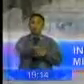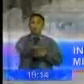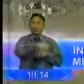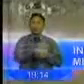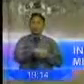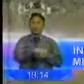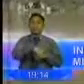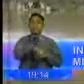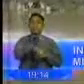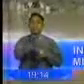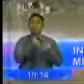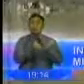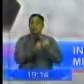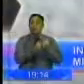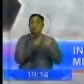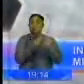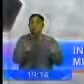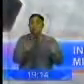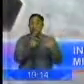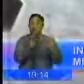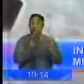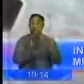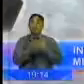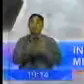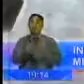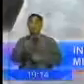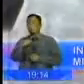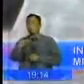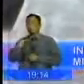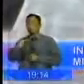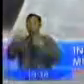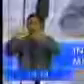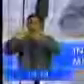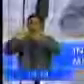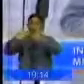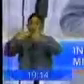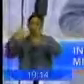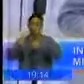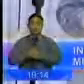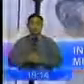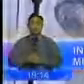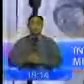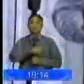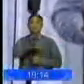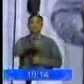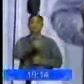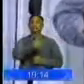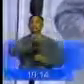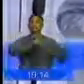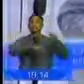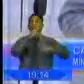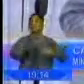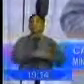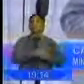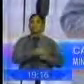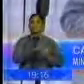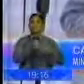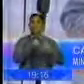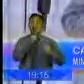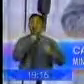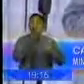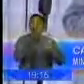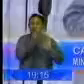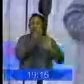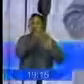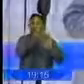vuelve un complementario hidrológico en caso de estiaje en las otras centrales del país. La represa está construida de hormigón rodillado en